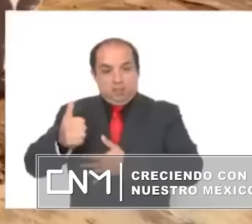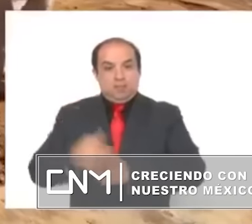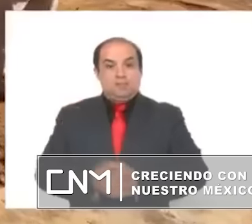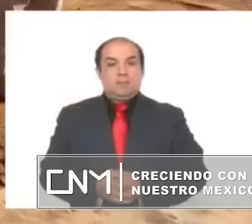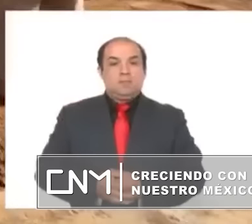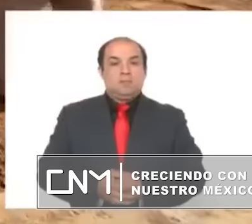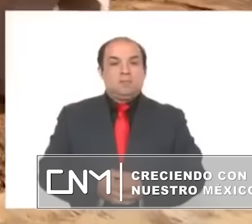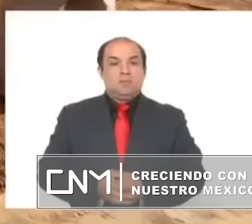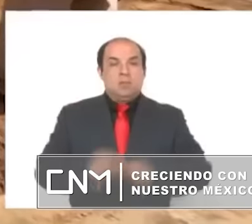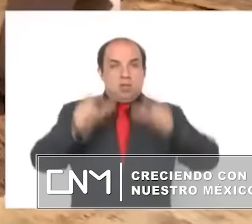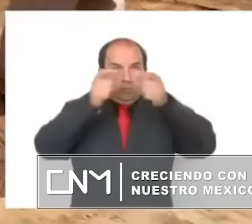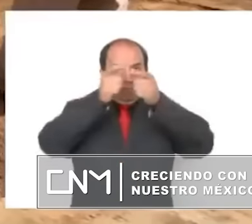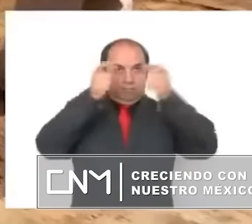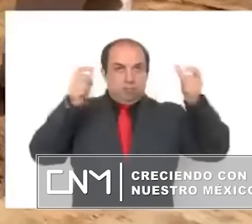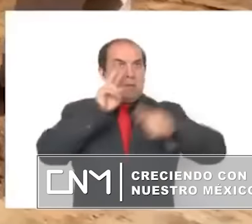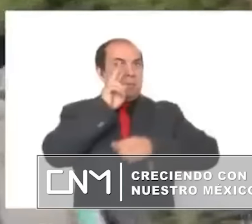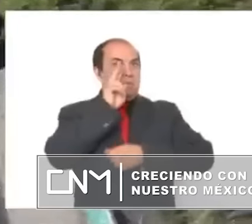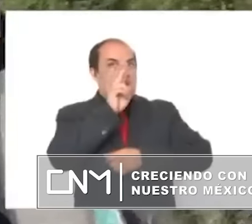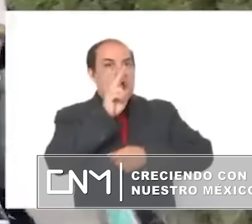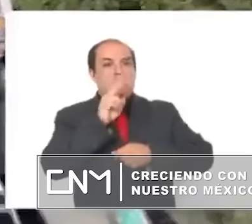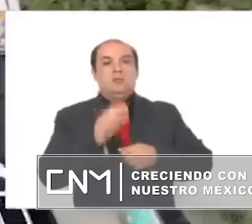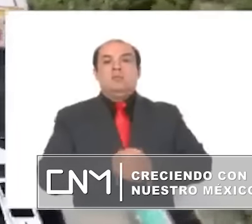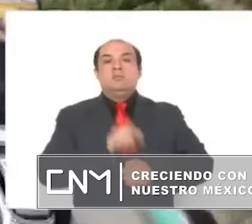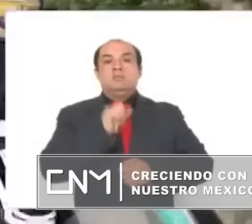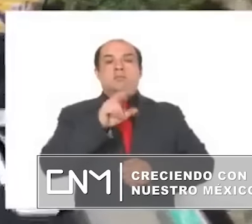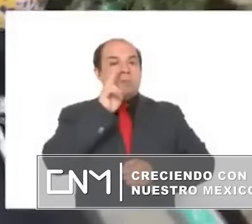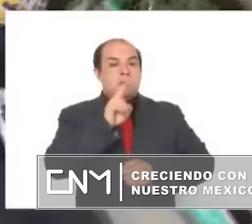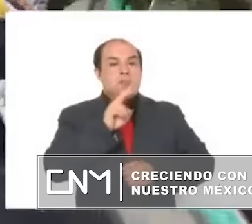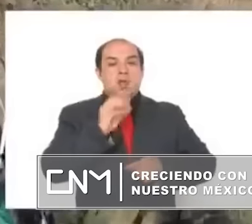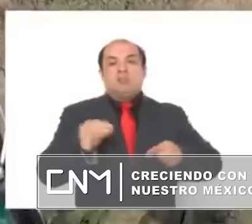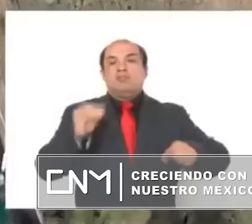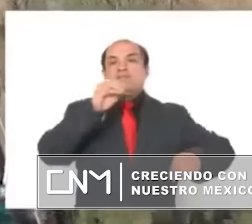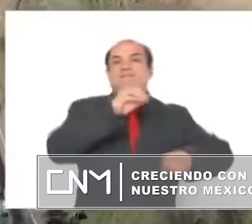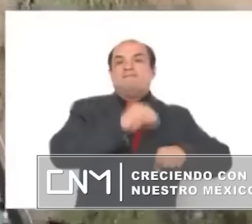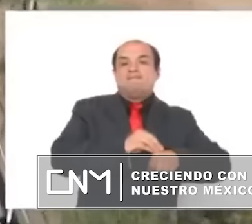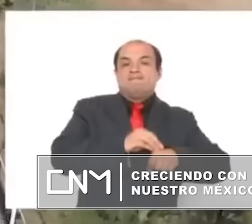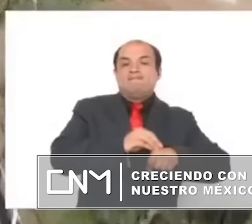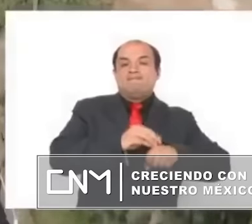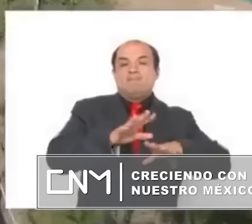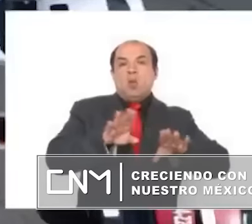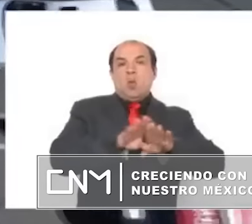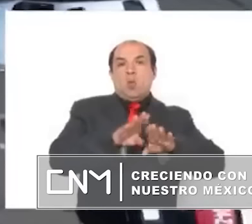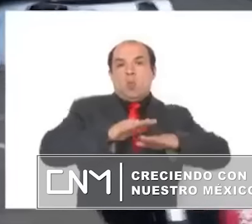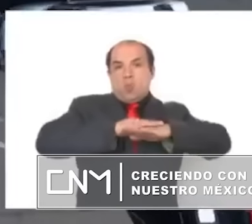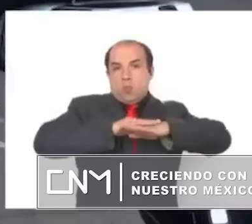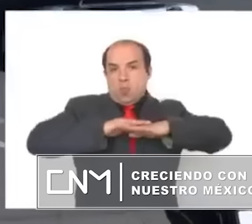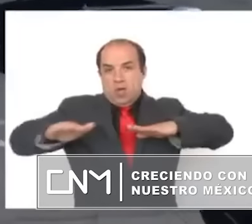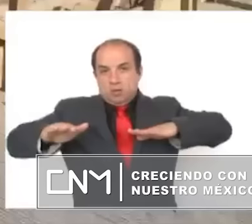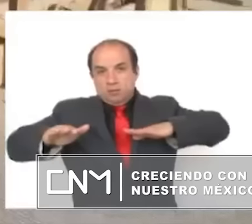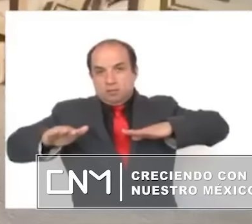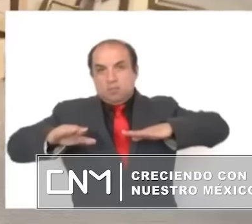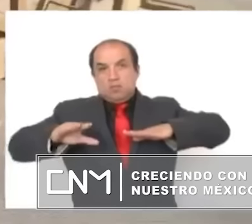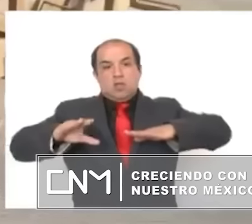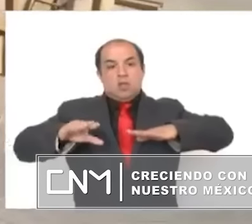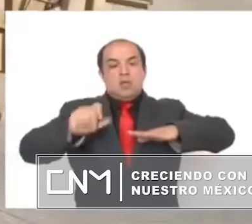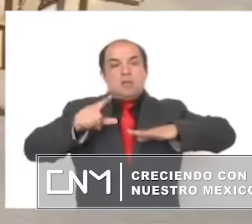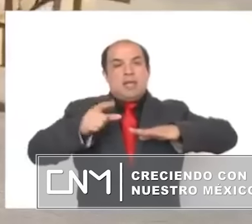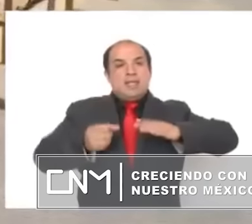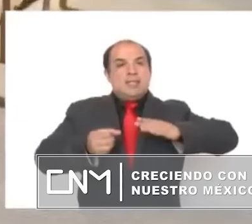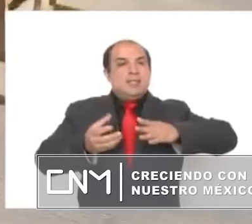Como pueden observar, pues prácticamente estamos ya en la instalación de cubiertas y saliendo de todo lo que